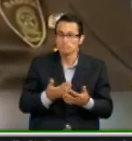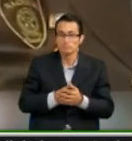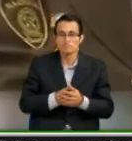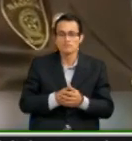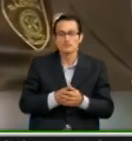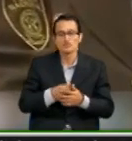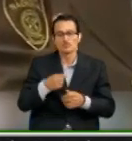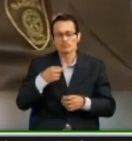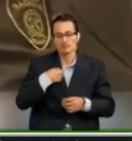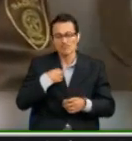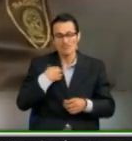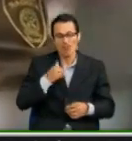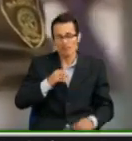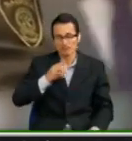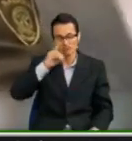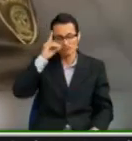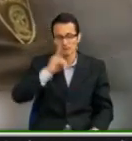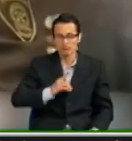en el seno de mi hogar,